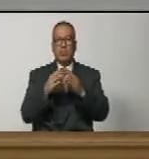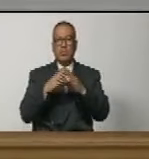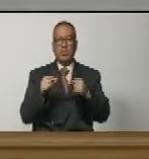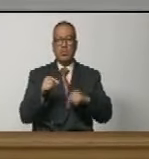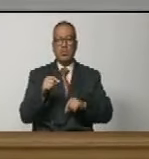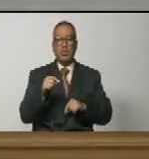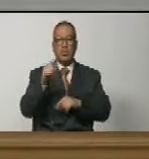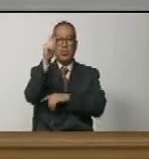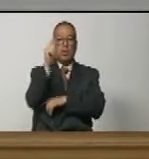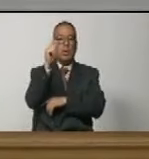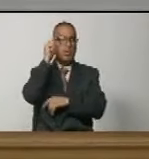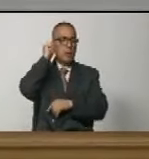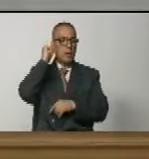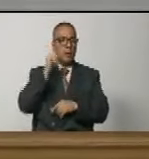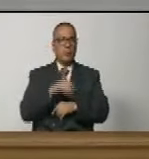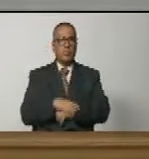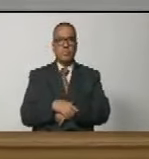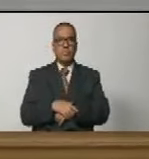diputada.